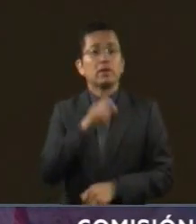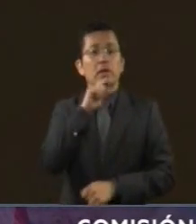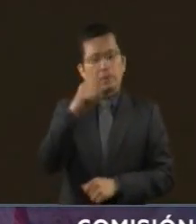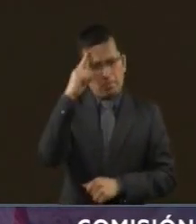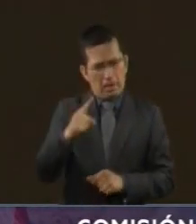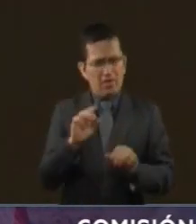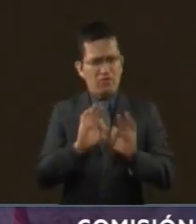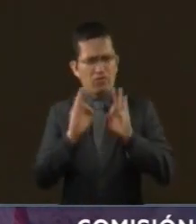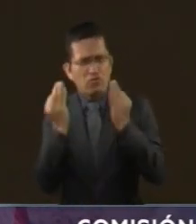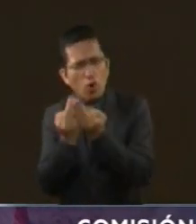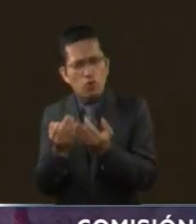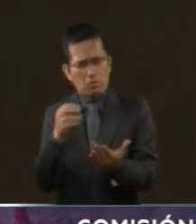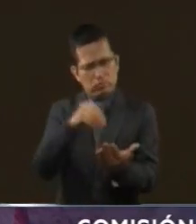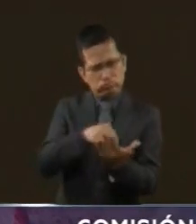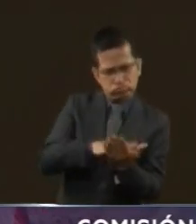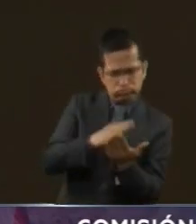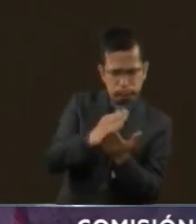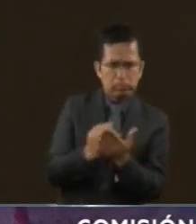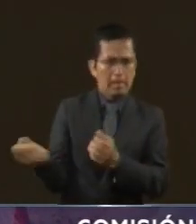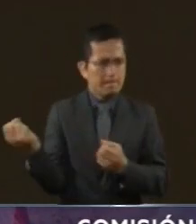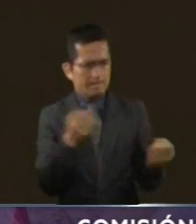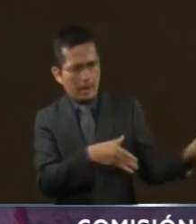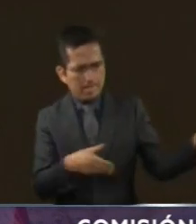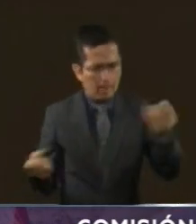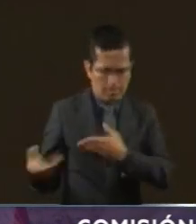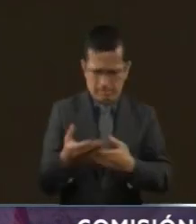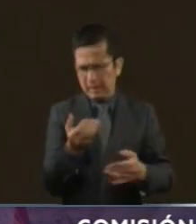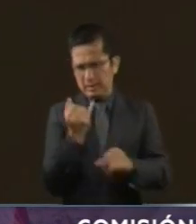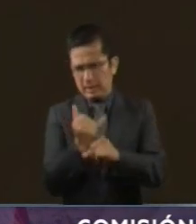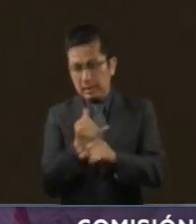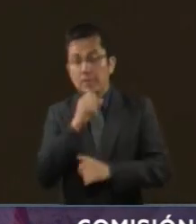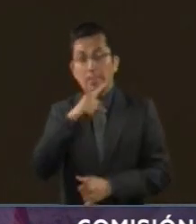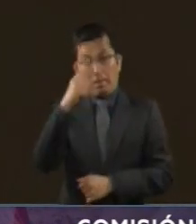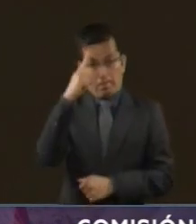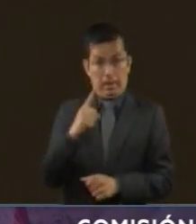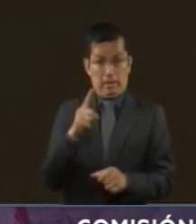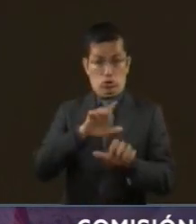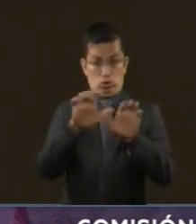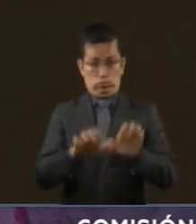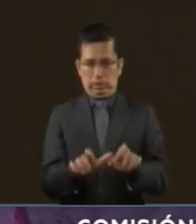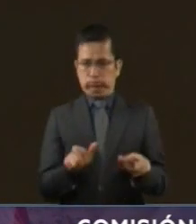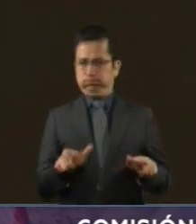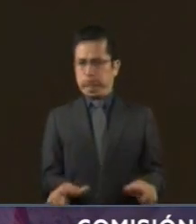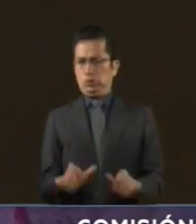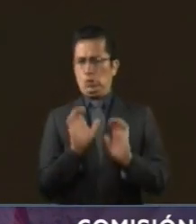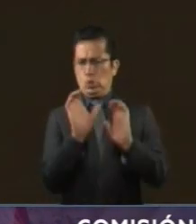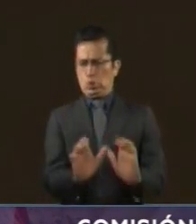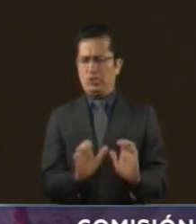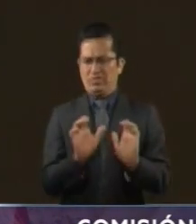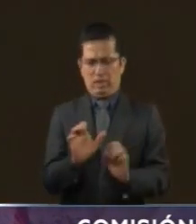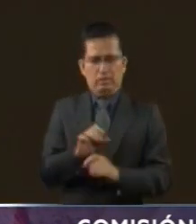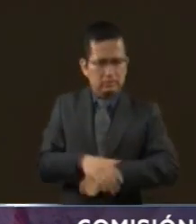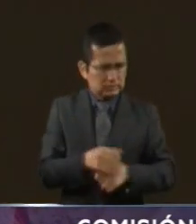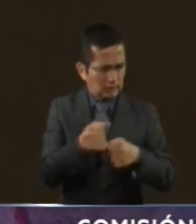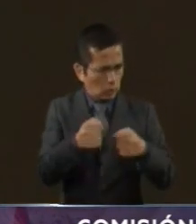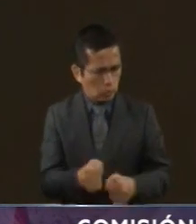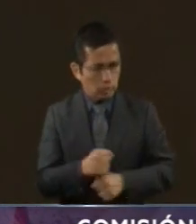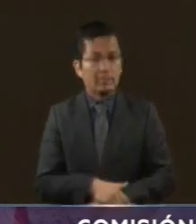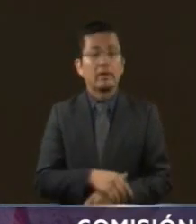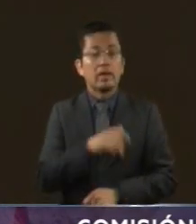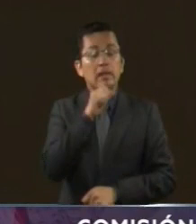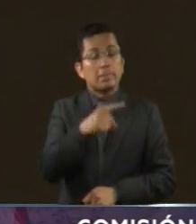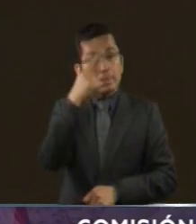de ciberseguridad, así como también incorpora esta reforma un régimen de